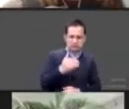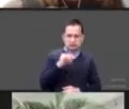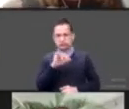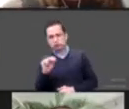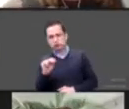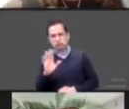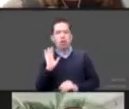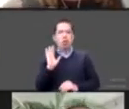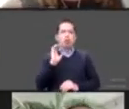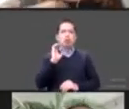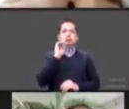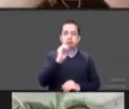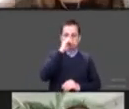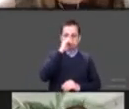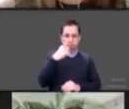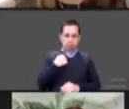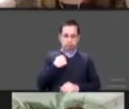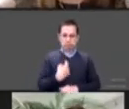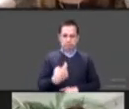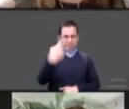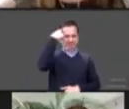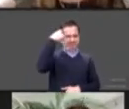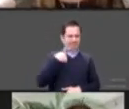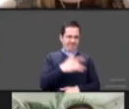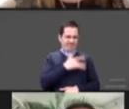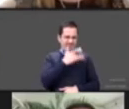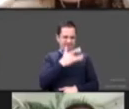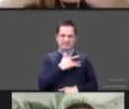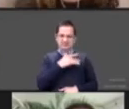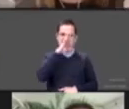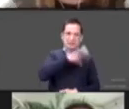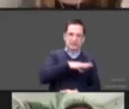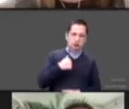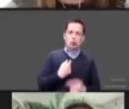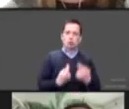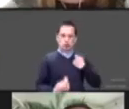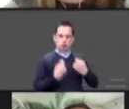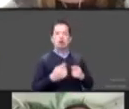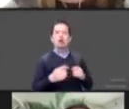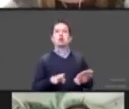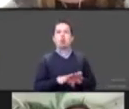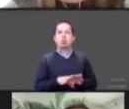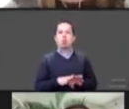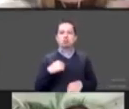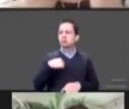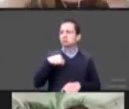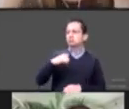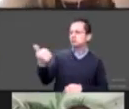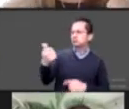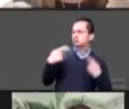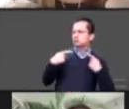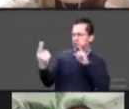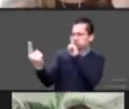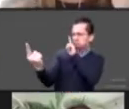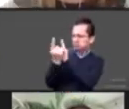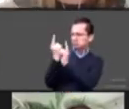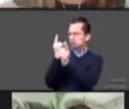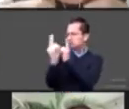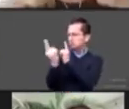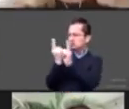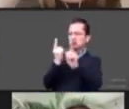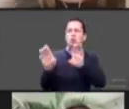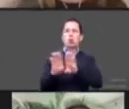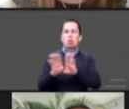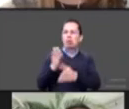el manejo de mis emociones? ¿Cómo me estoy relacionando con otros? ¿Qué pequeñas metas puedo asumir? Pero esas pequeñas metas también